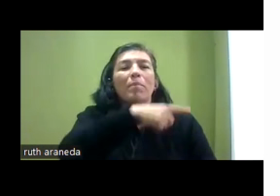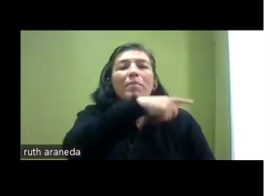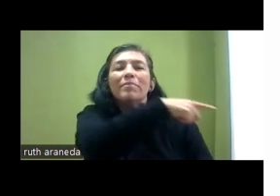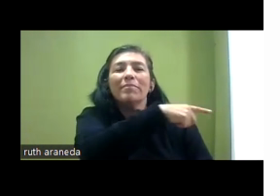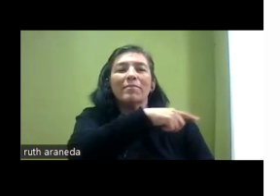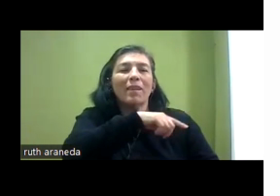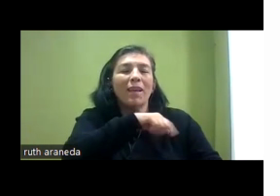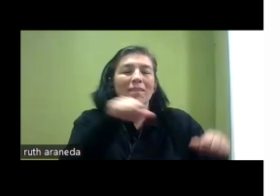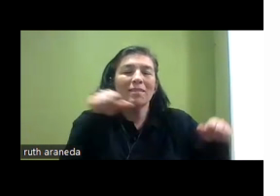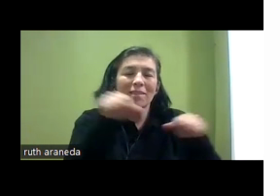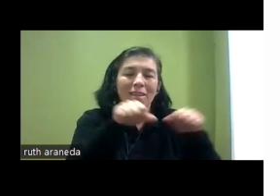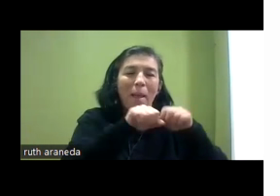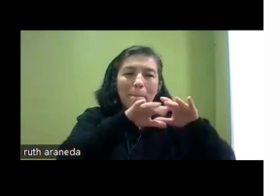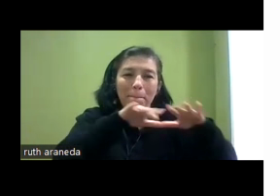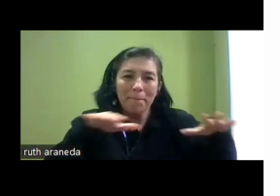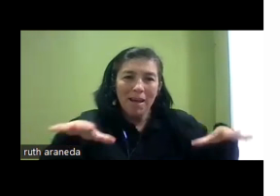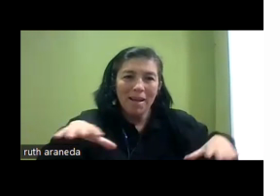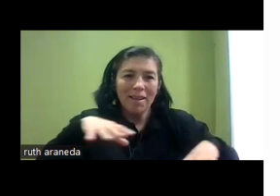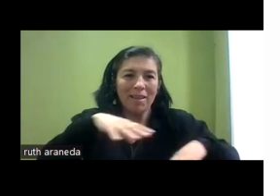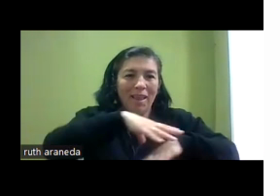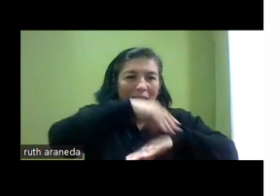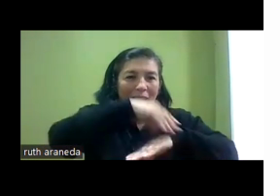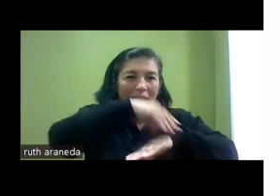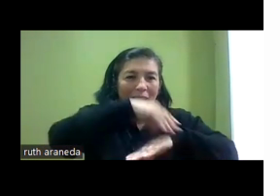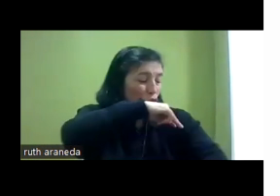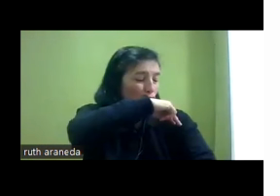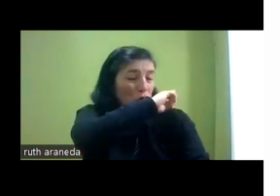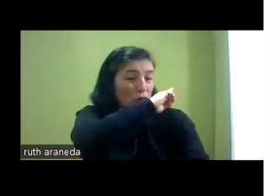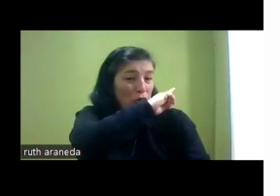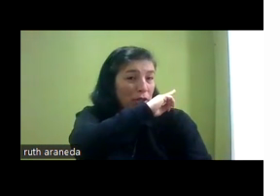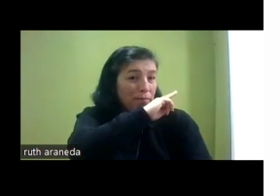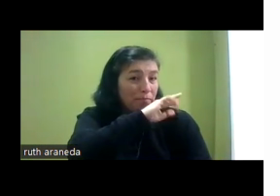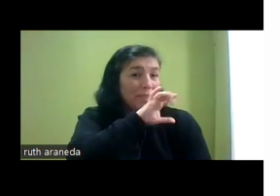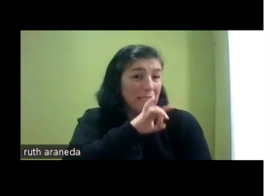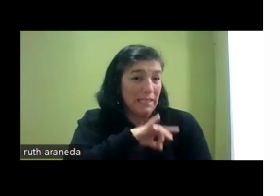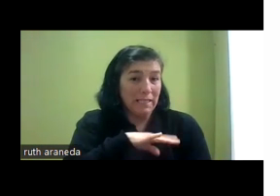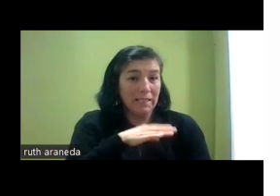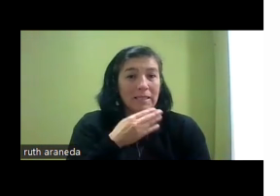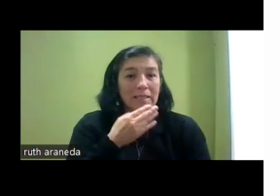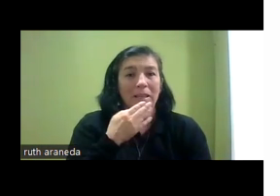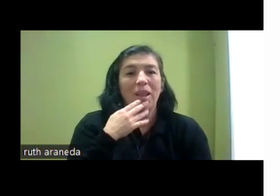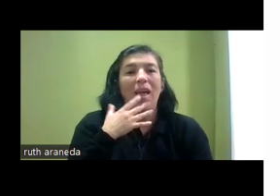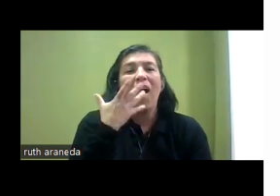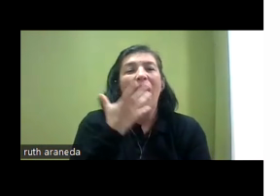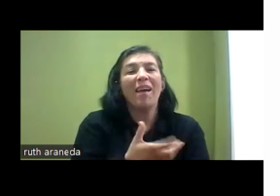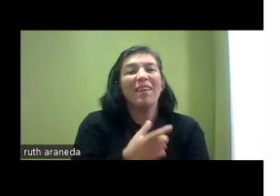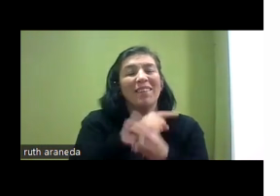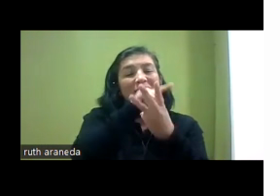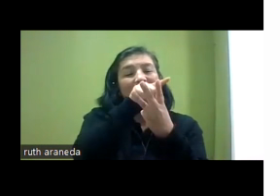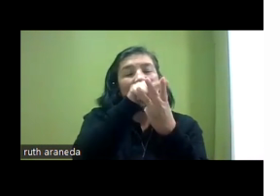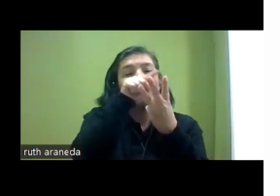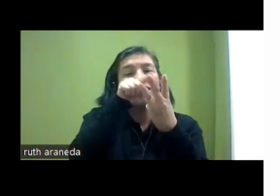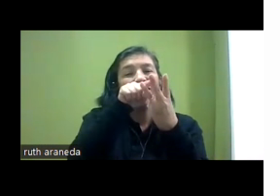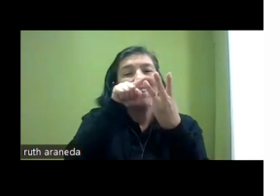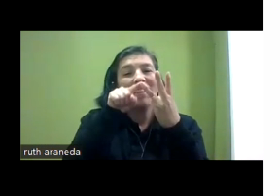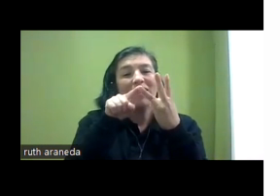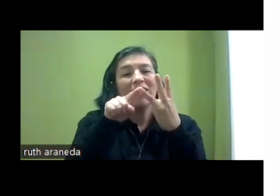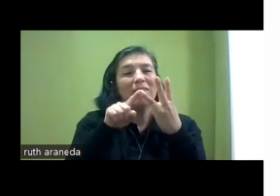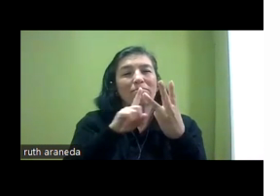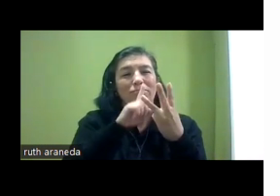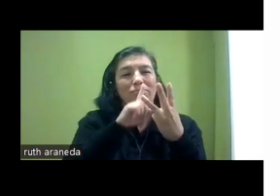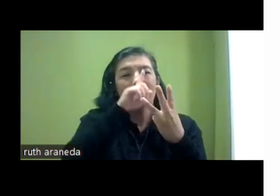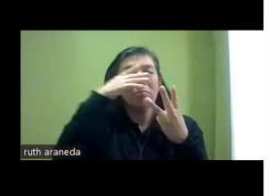costeros del extremo norte de Chile y incluyen tres tipos de prenda. La incuña,